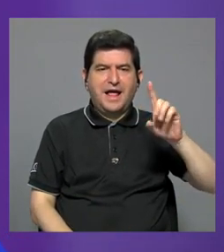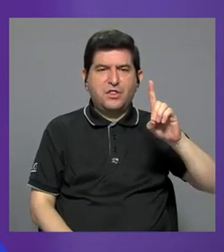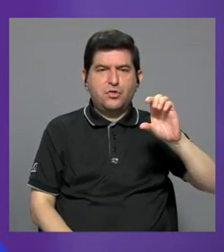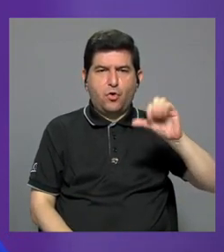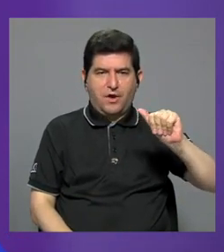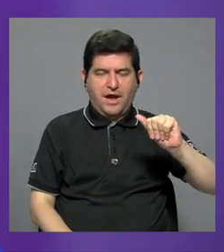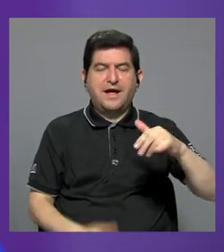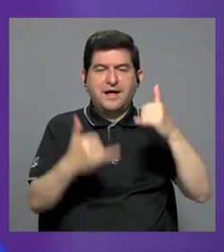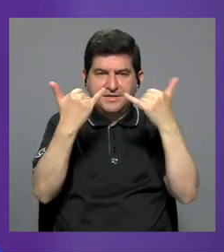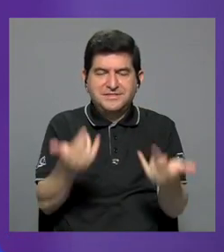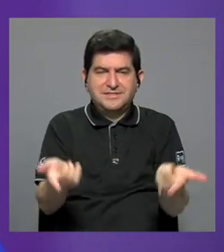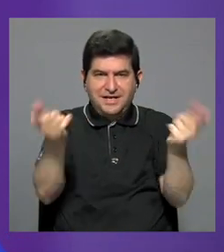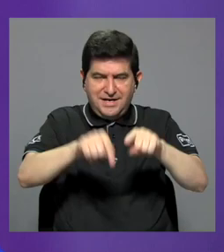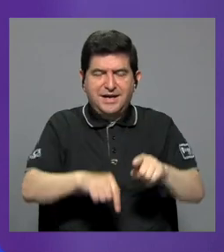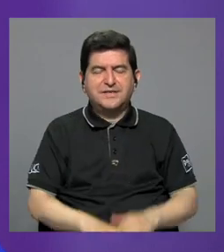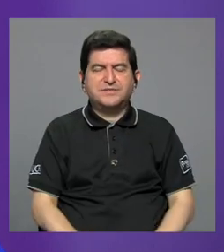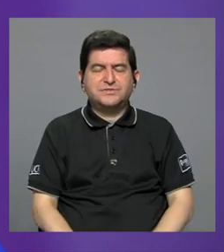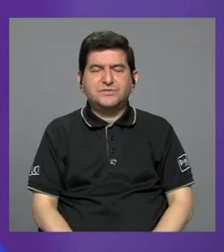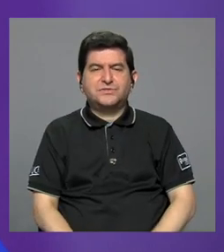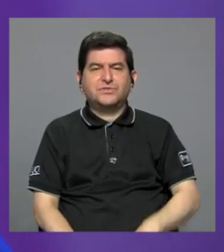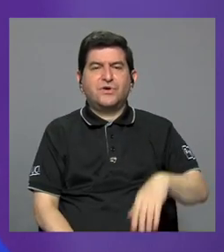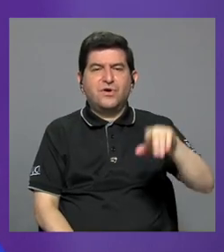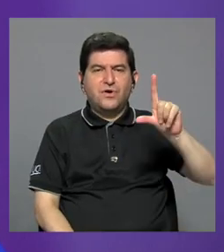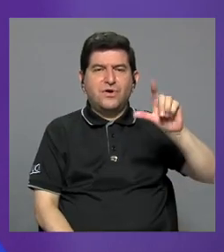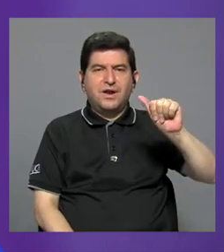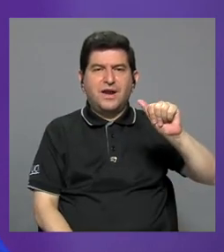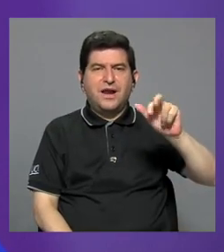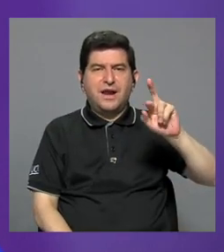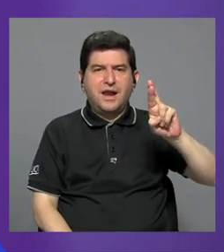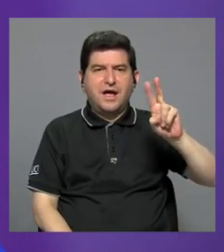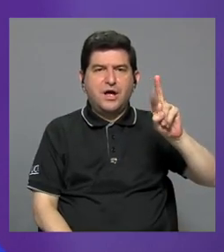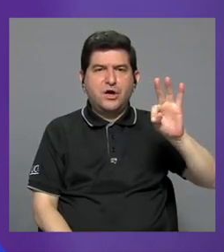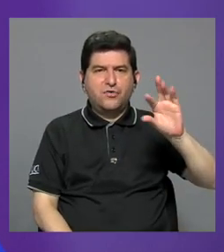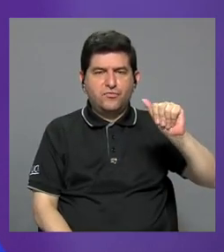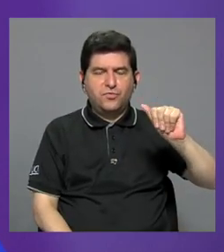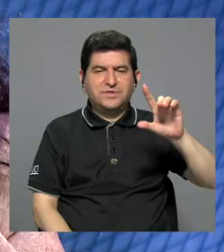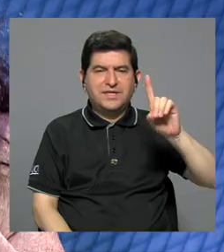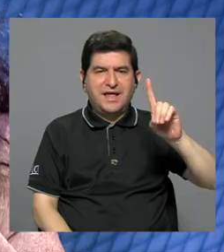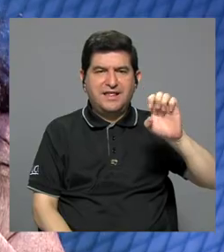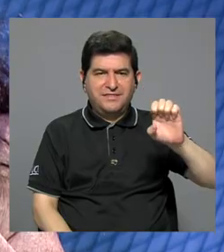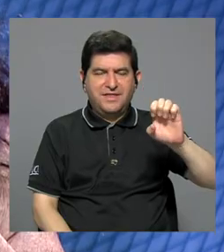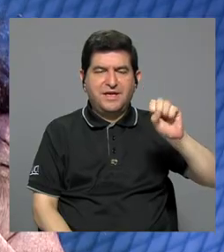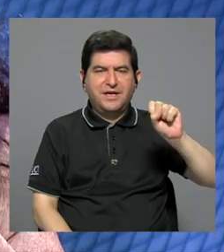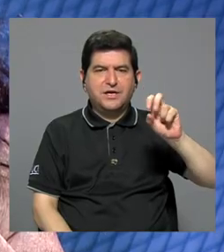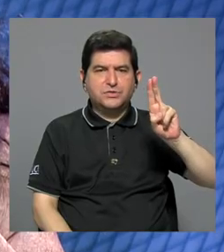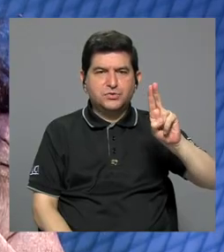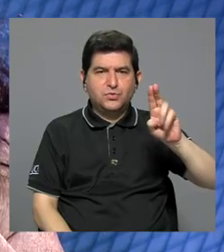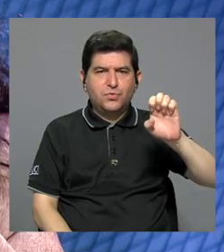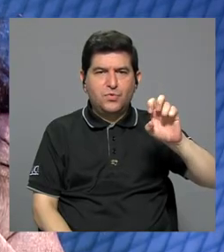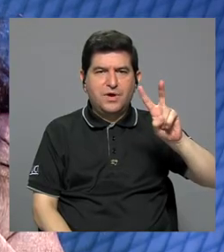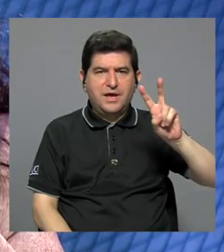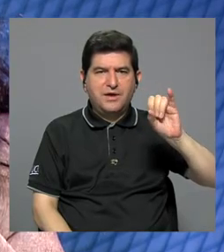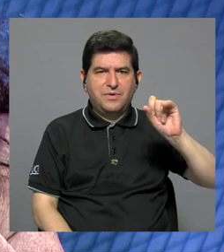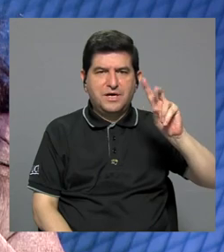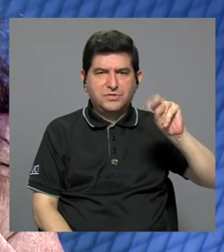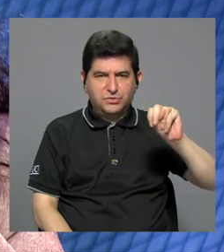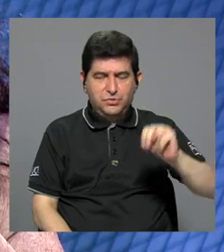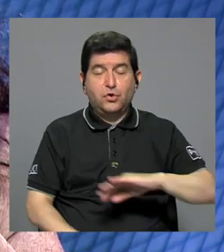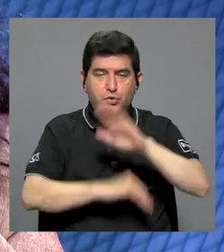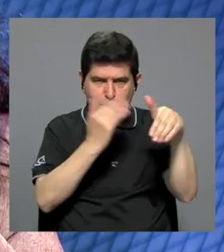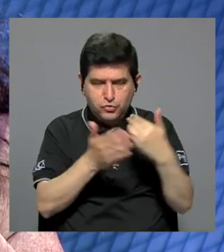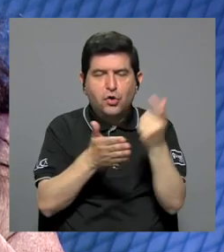También teníamos el caso de La Ruta de su Evasión, tenemos el caso de La Chunga, todos basados en literatura de autores y